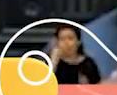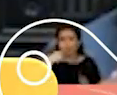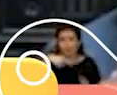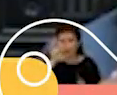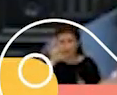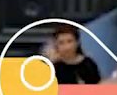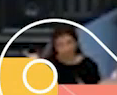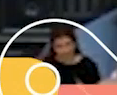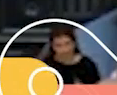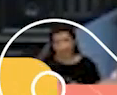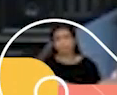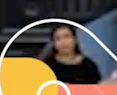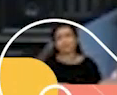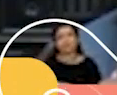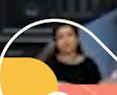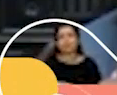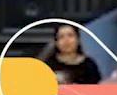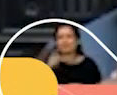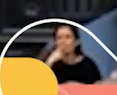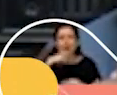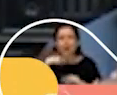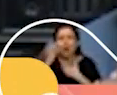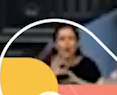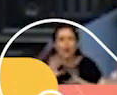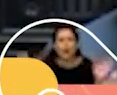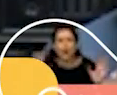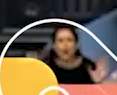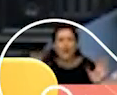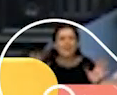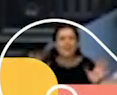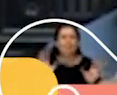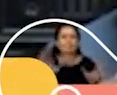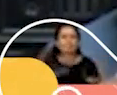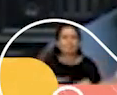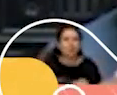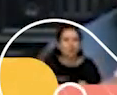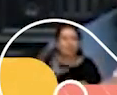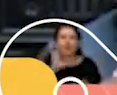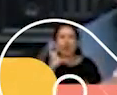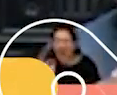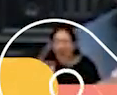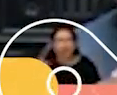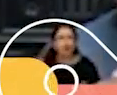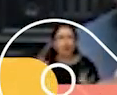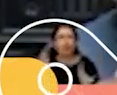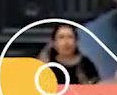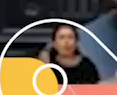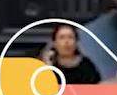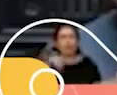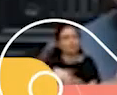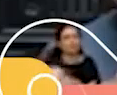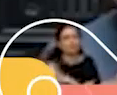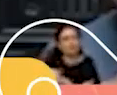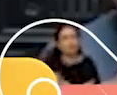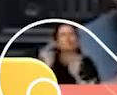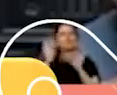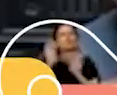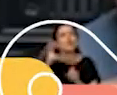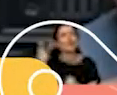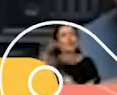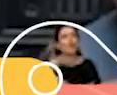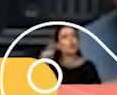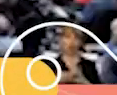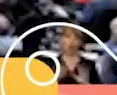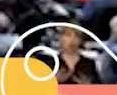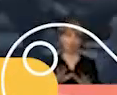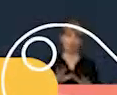tenía mucho de eso. O sea, es que esta ley, la parte que no llegamos a discutir, la parte que la gente no vio, tenía mucho de los reclamos genuinos. Mira,